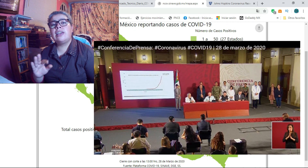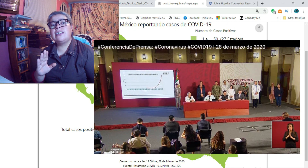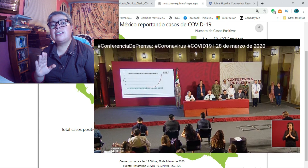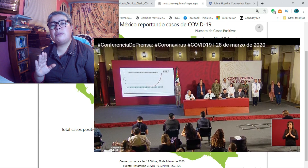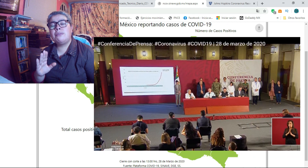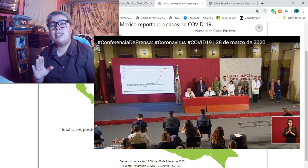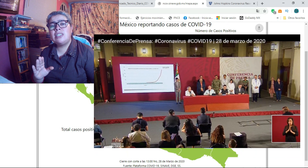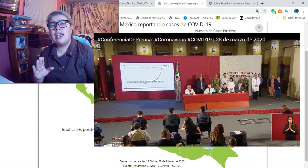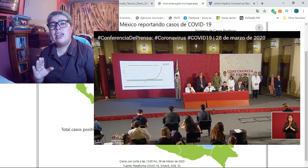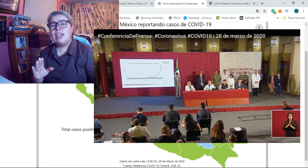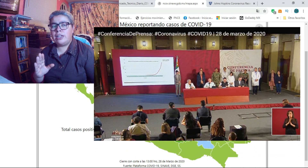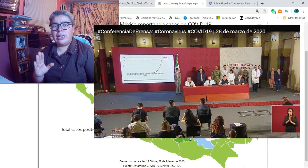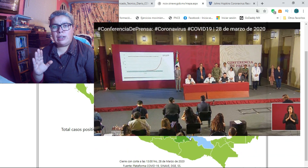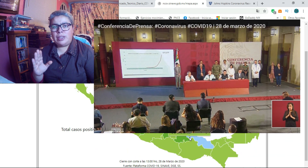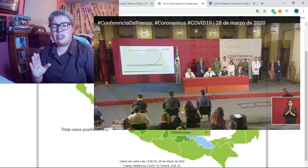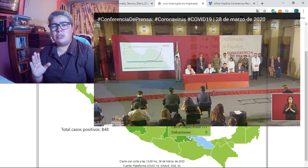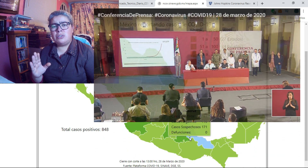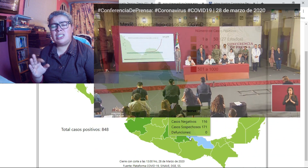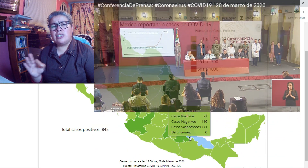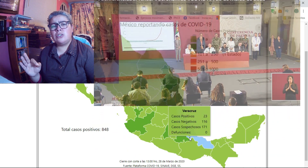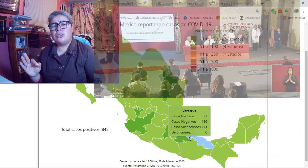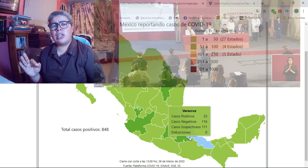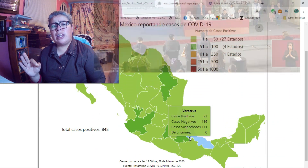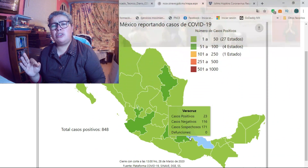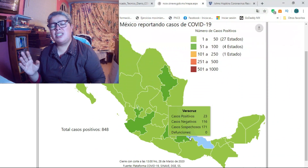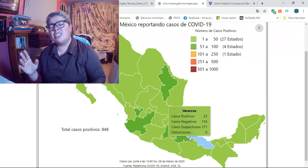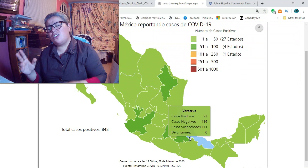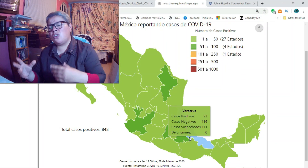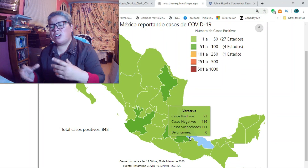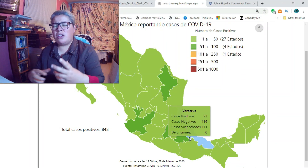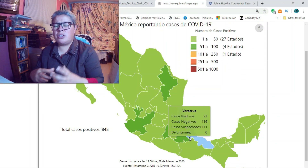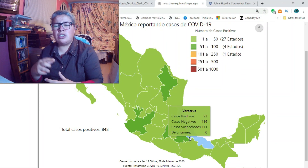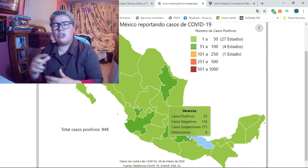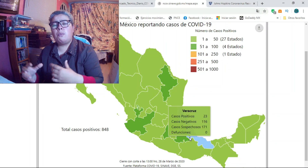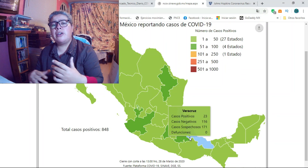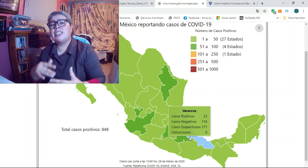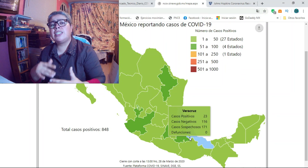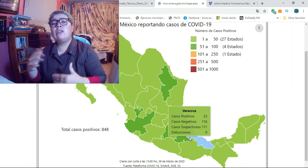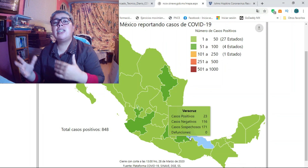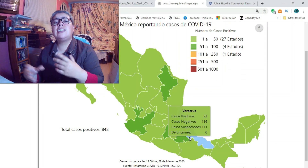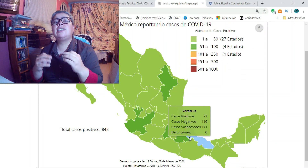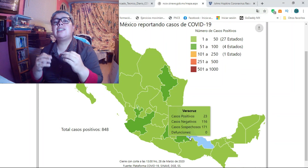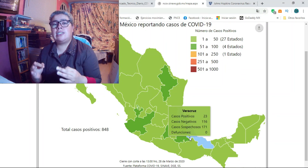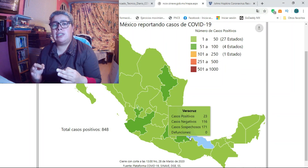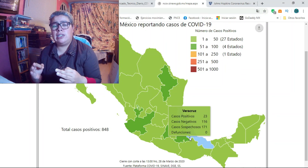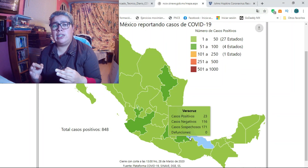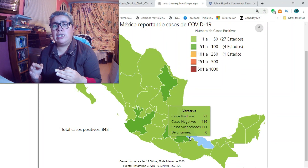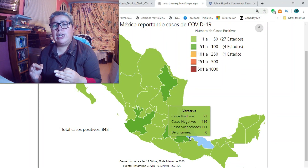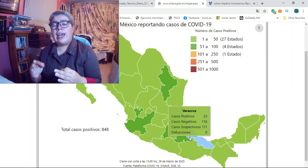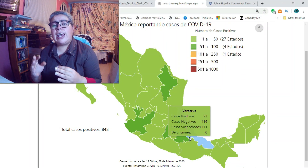está esta primicia? En obedecer una indicación sana. Y tú dices, no puedo, es que tengo una necesidad.